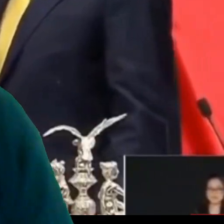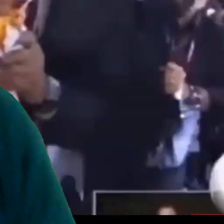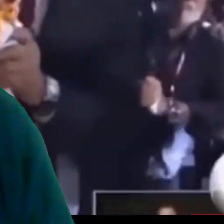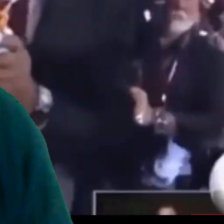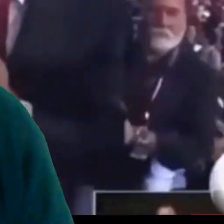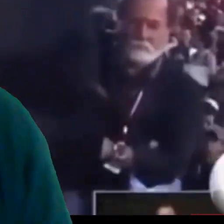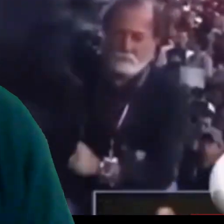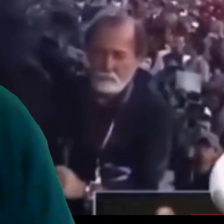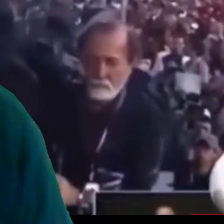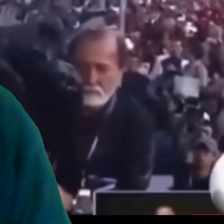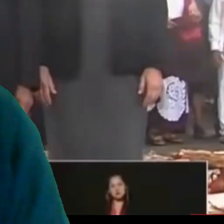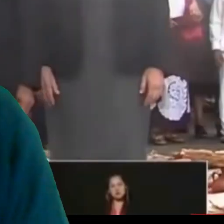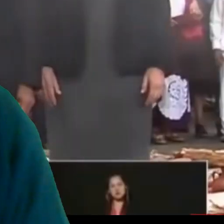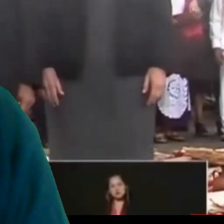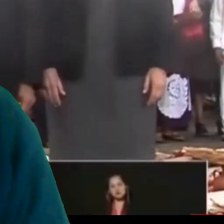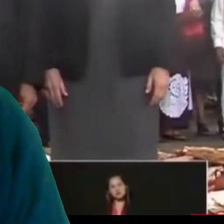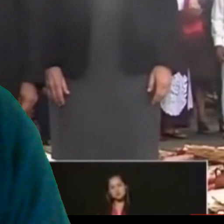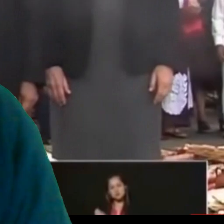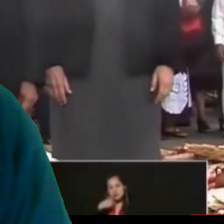como no podíamos,